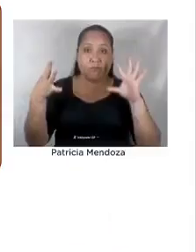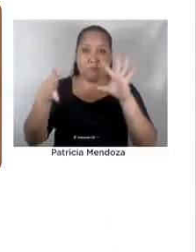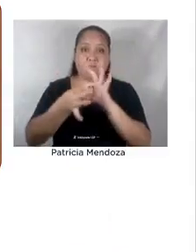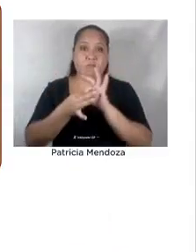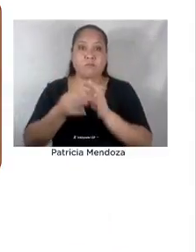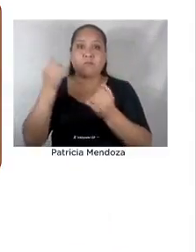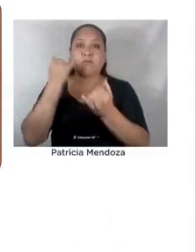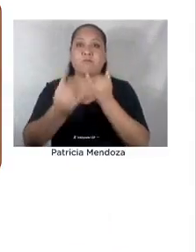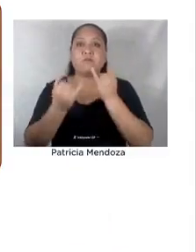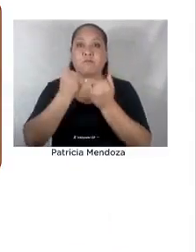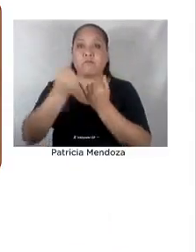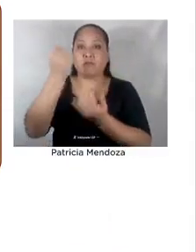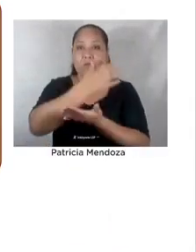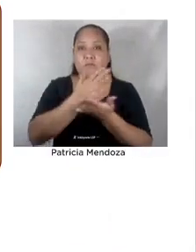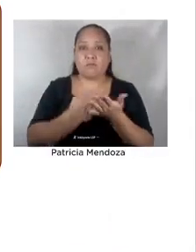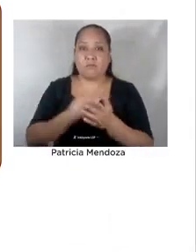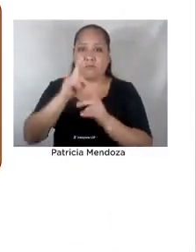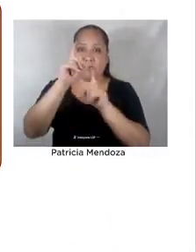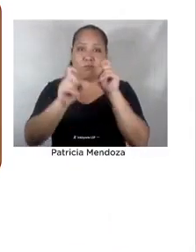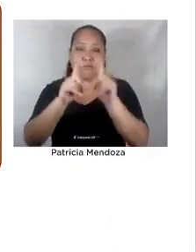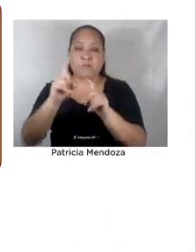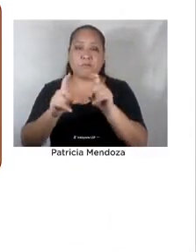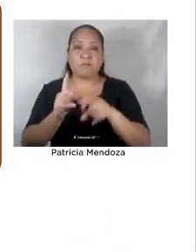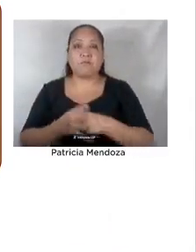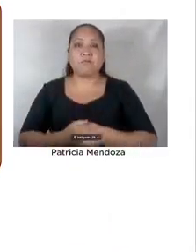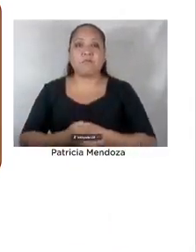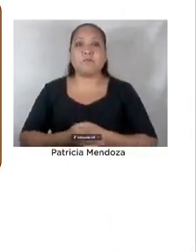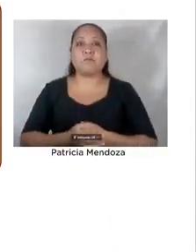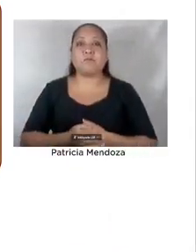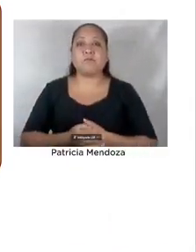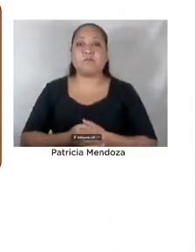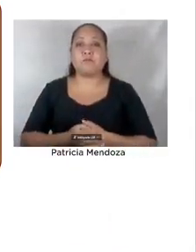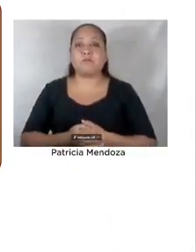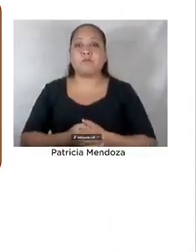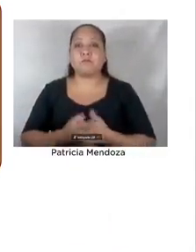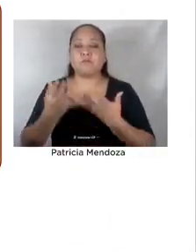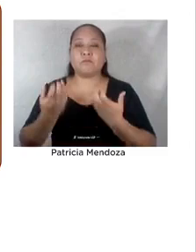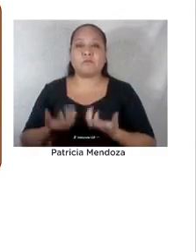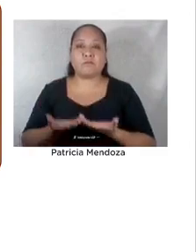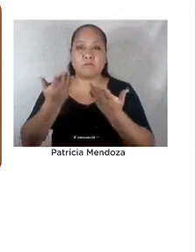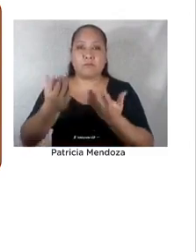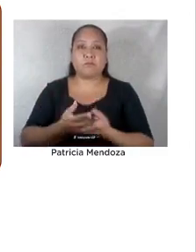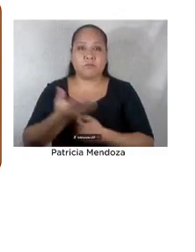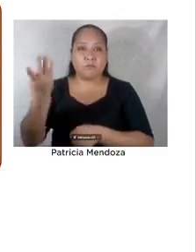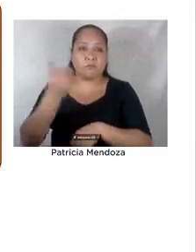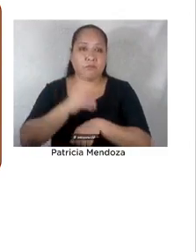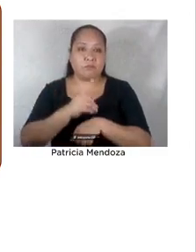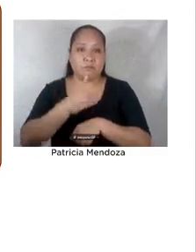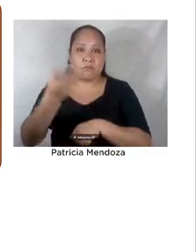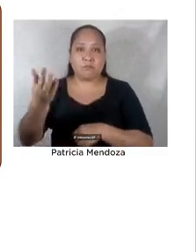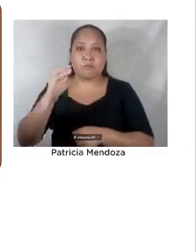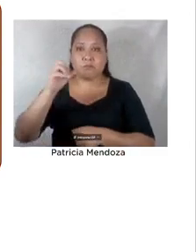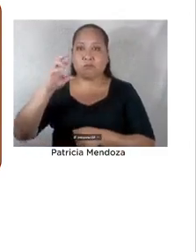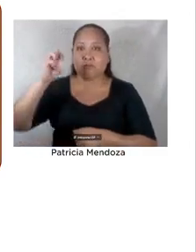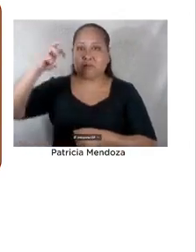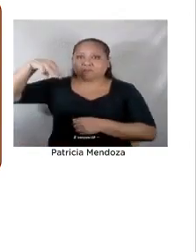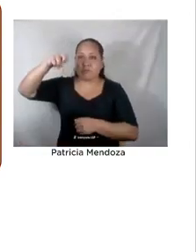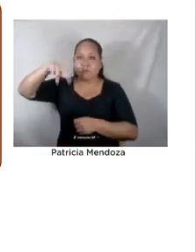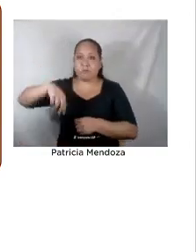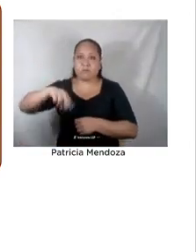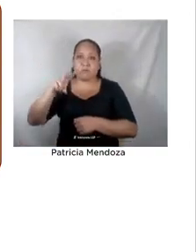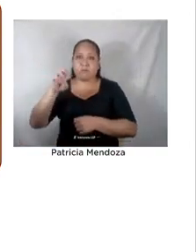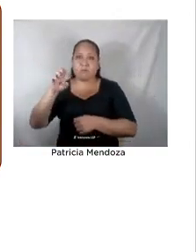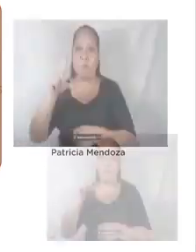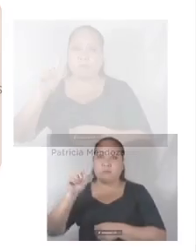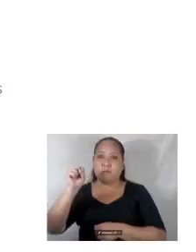nuestro último bloque, ahora de preguntas. Y quiero hacer llegar al doctor la pregunta de Carmen Velázquez y